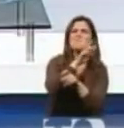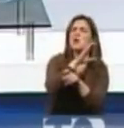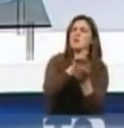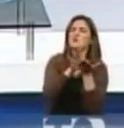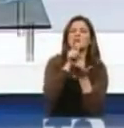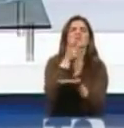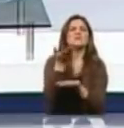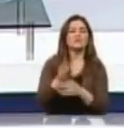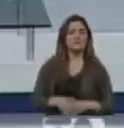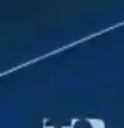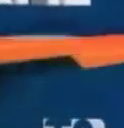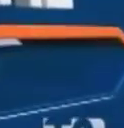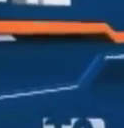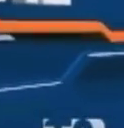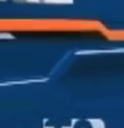Freddy Paredes informa.